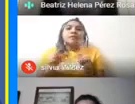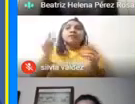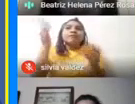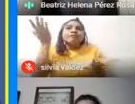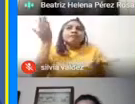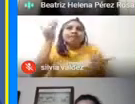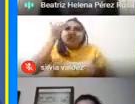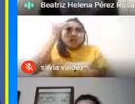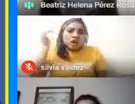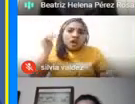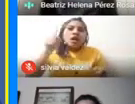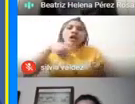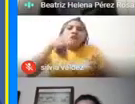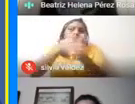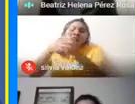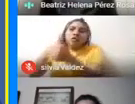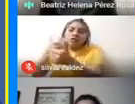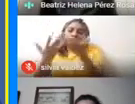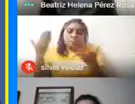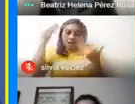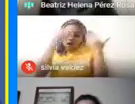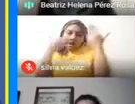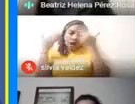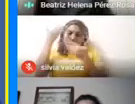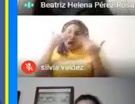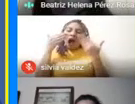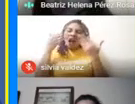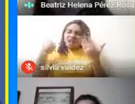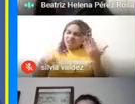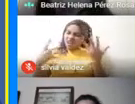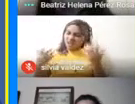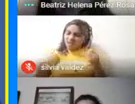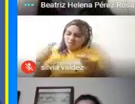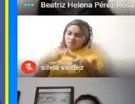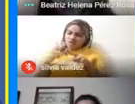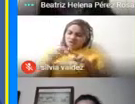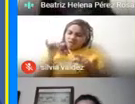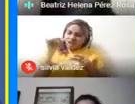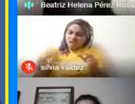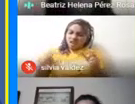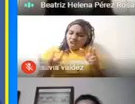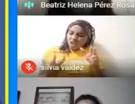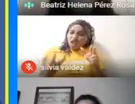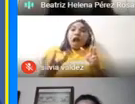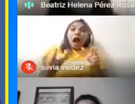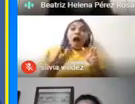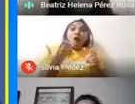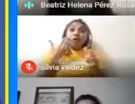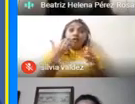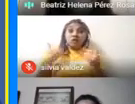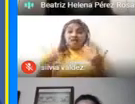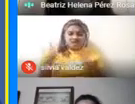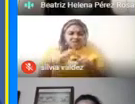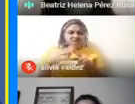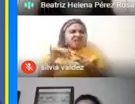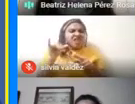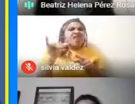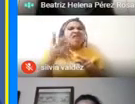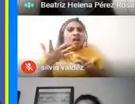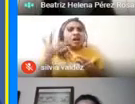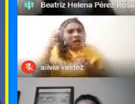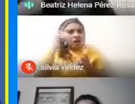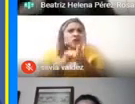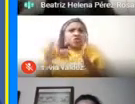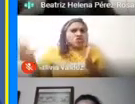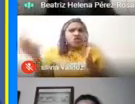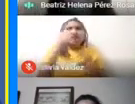conscientemente cada uno de ustedes hará su análisis personal qué quiere en su próximo viaje. Y cuando dice que quiere en su próximo viaje, yo creo que a todos se nos